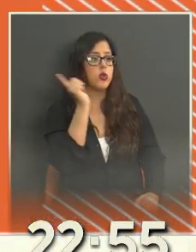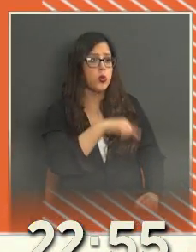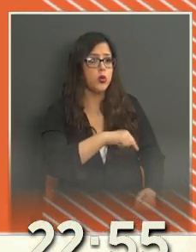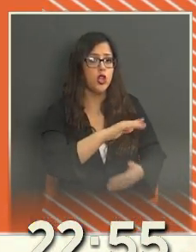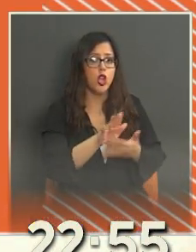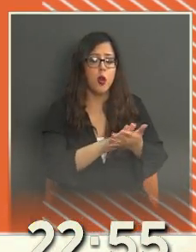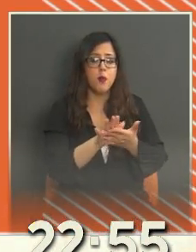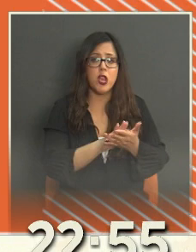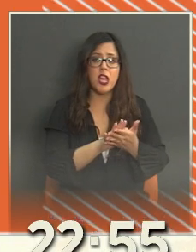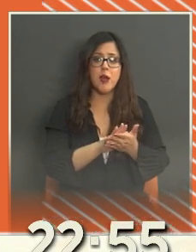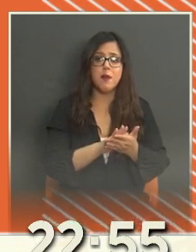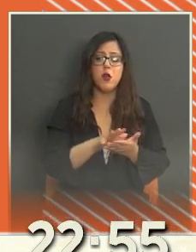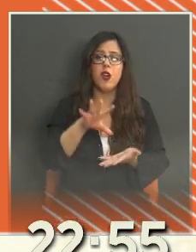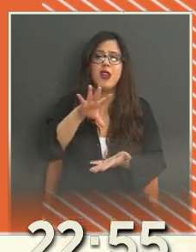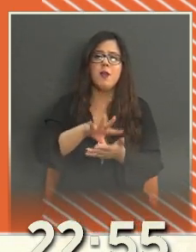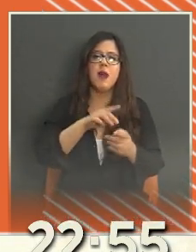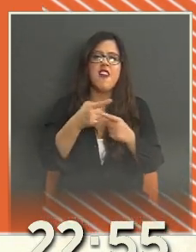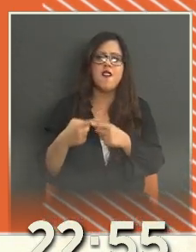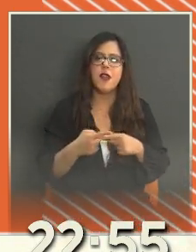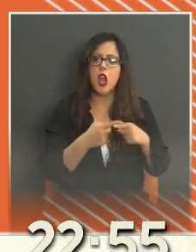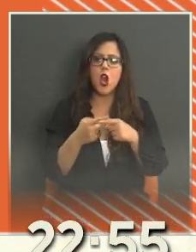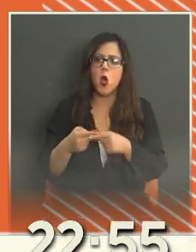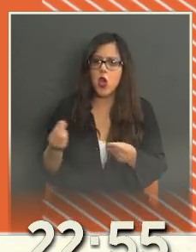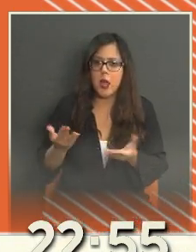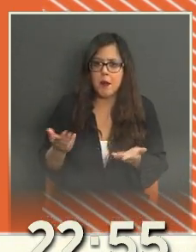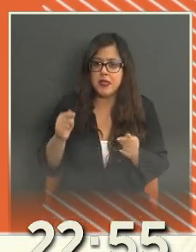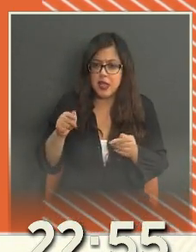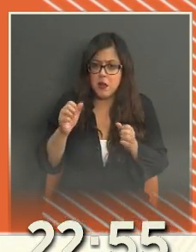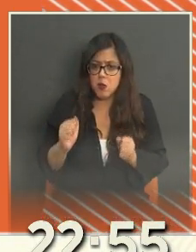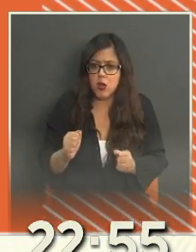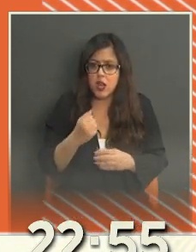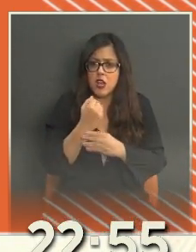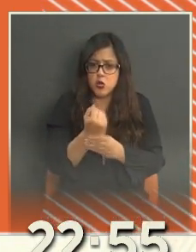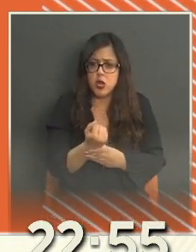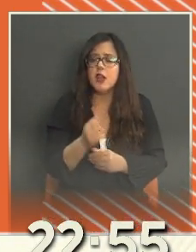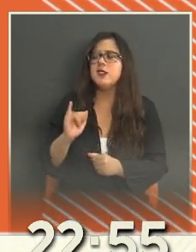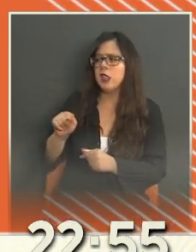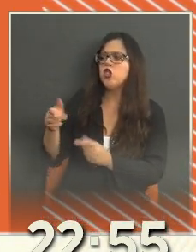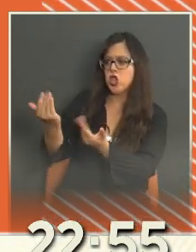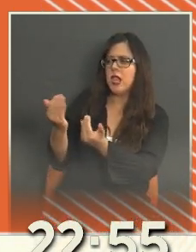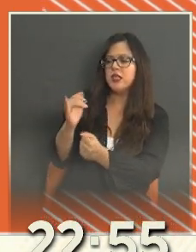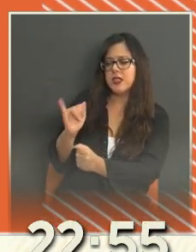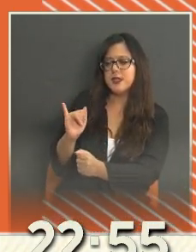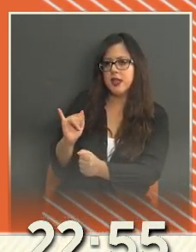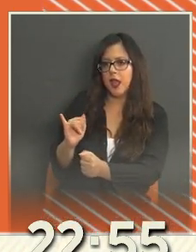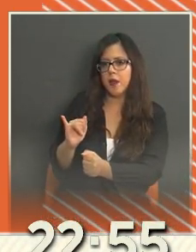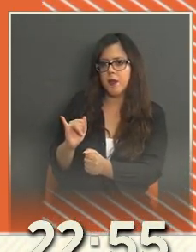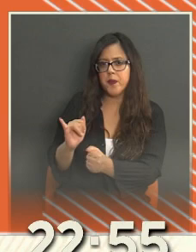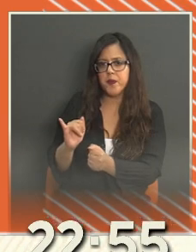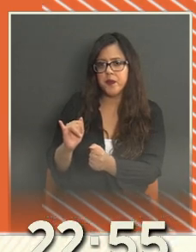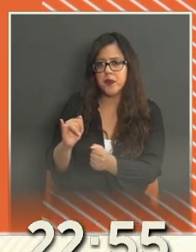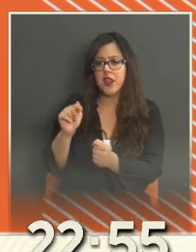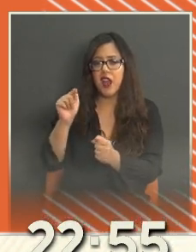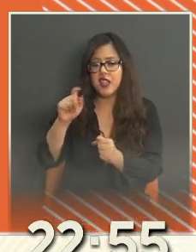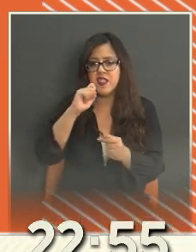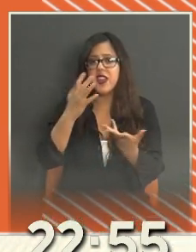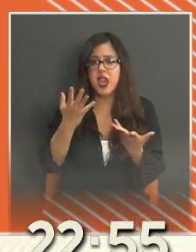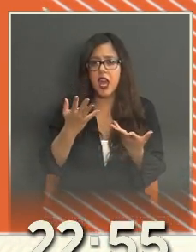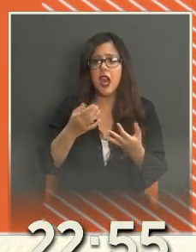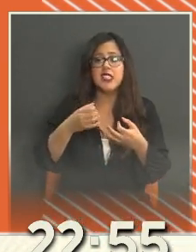bielorrusia si eso lo que ves es funcionar eso es lo que haces y lo que necesita eso es lo que necesita incondicional y dependiente